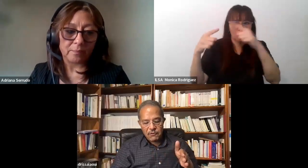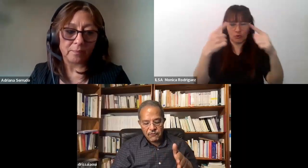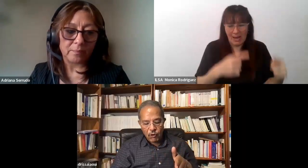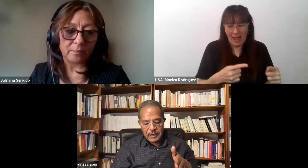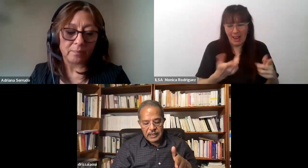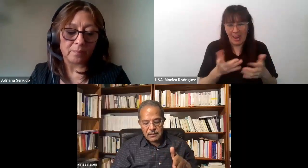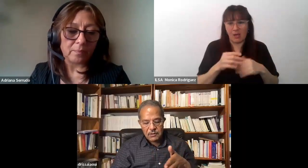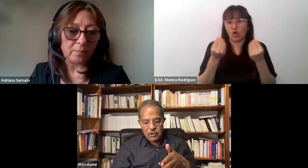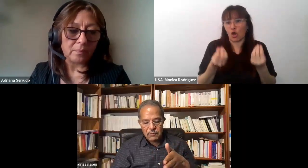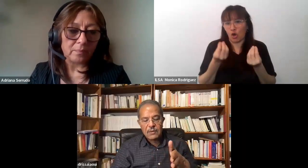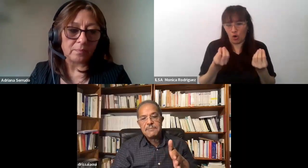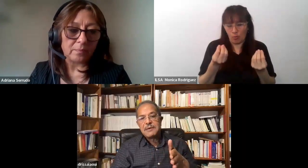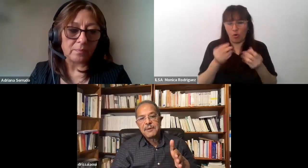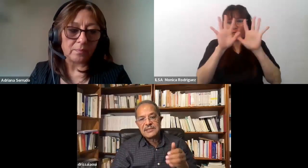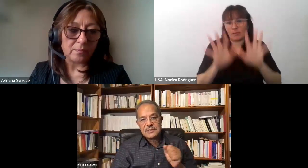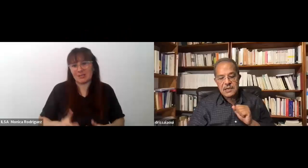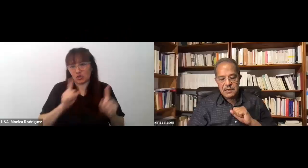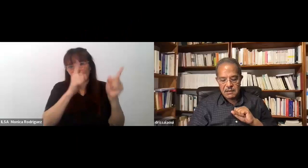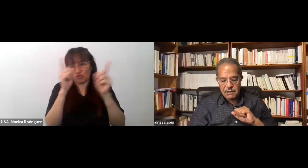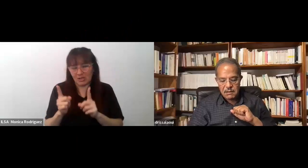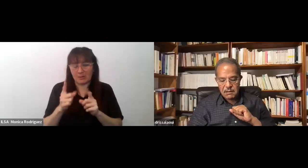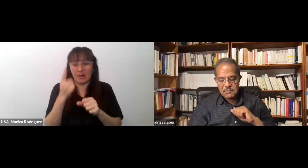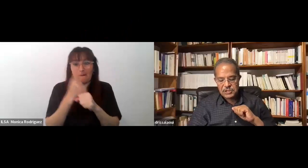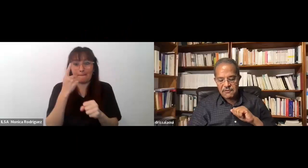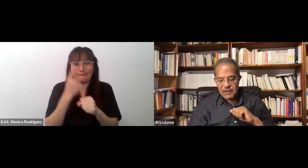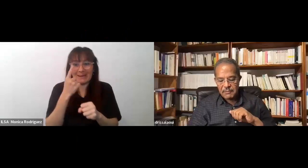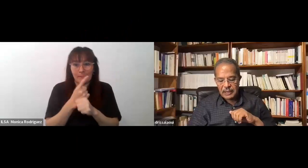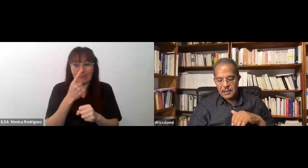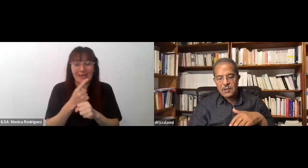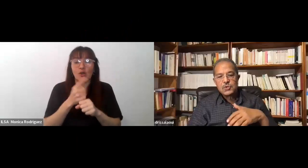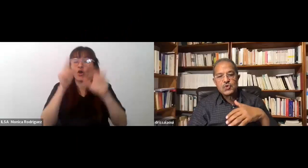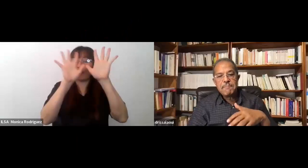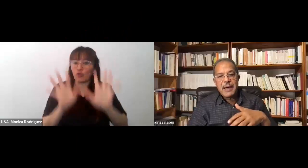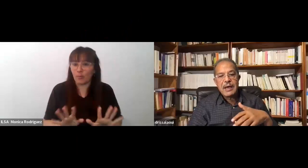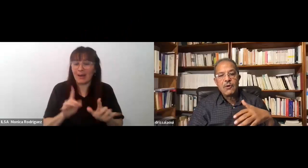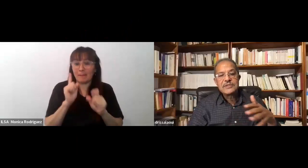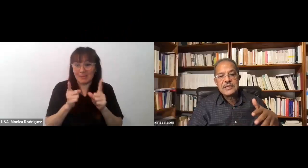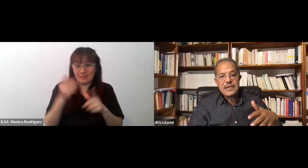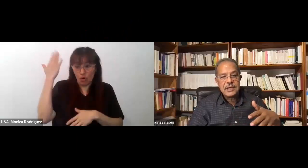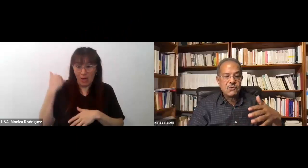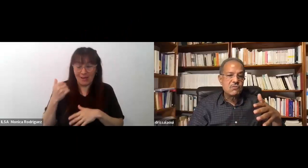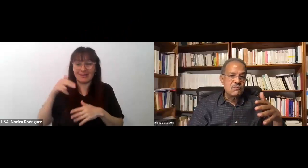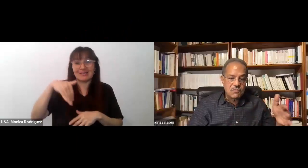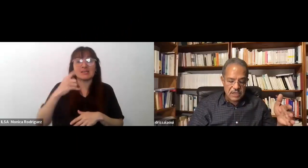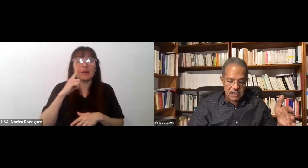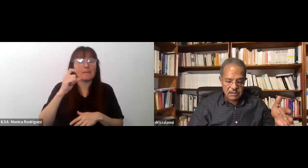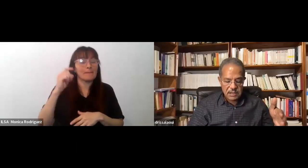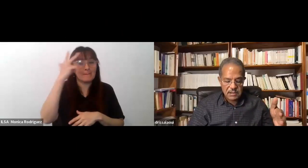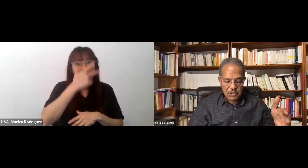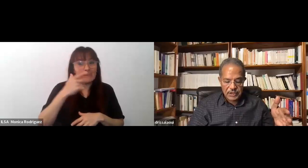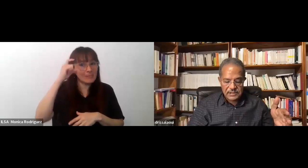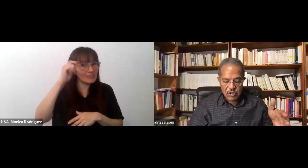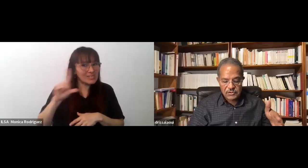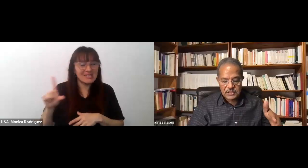intercultural en la formación de los docentes primero formar como precisó Michel Fabre no es